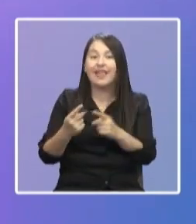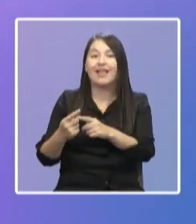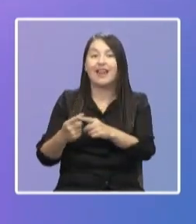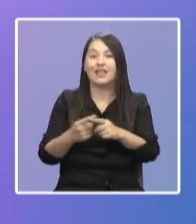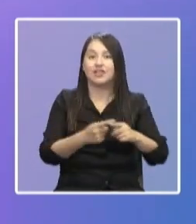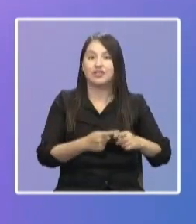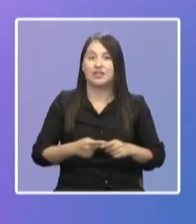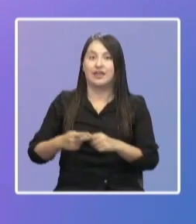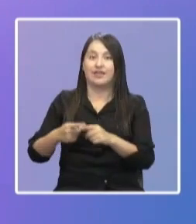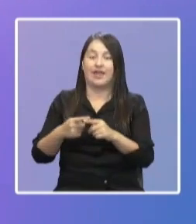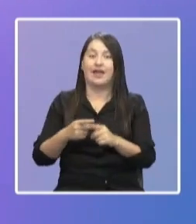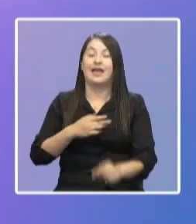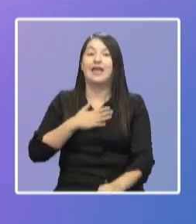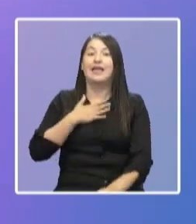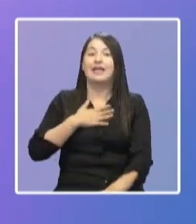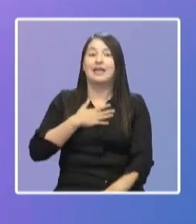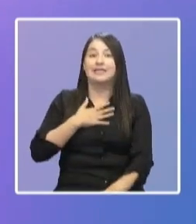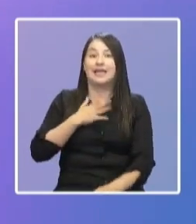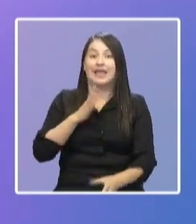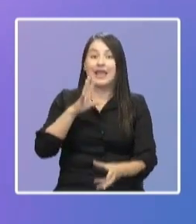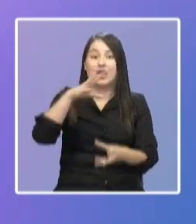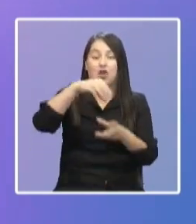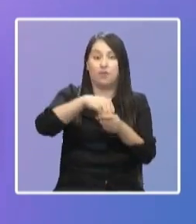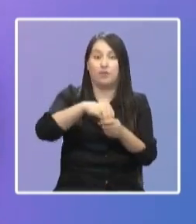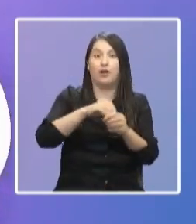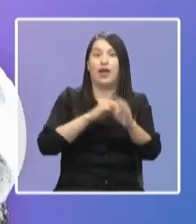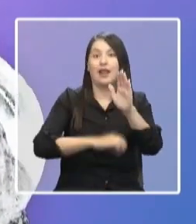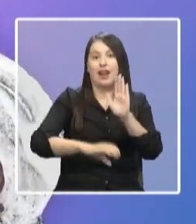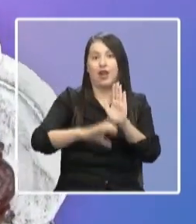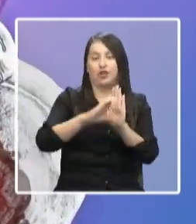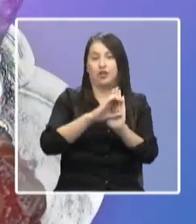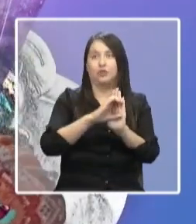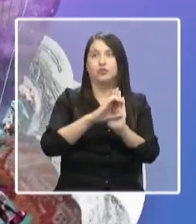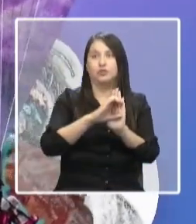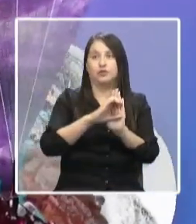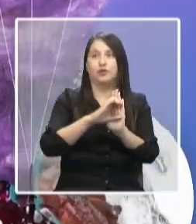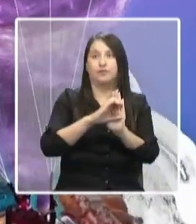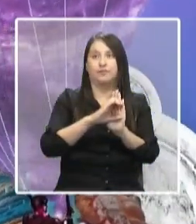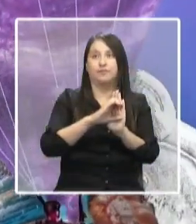quiere incorporarse en la Constitución, que va